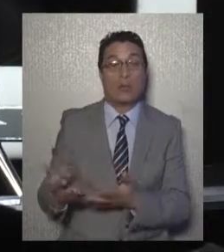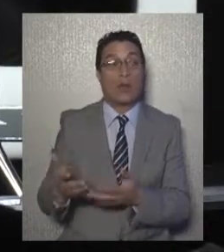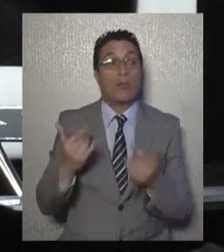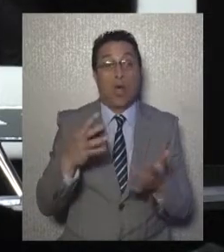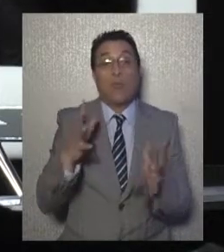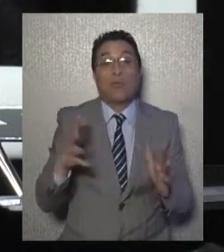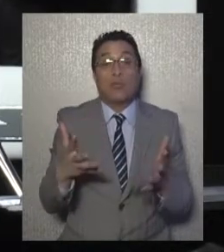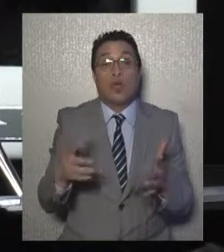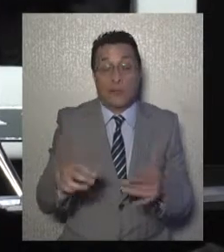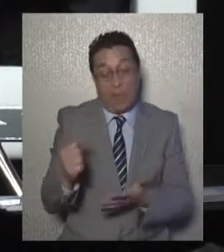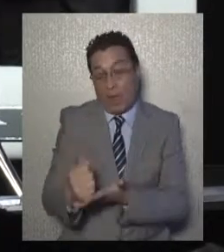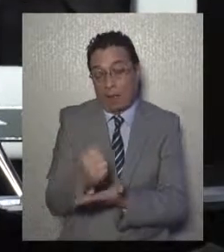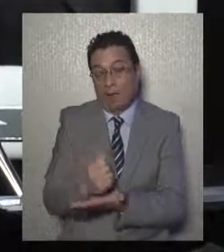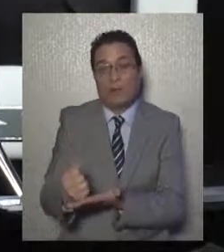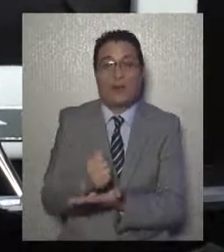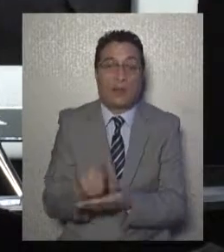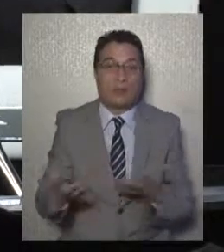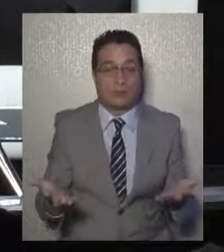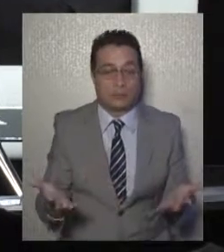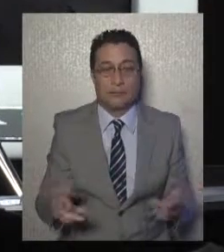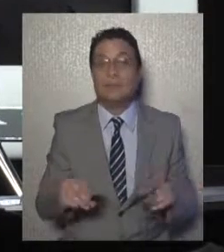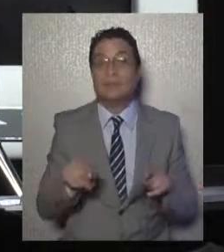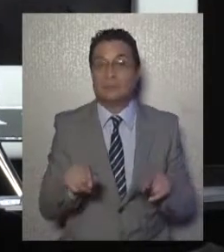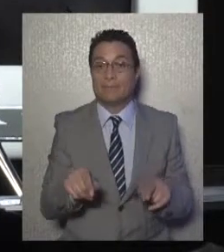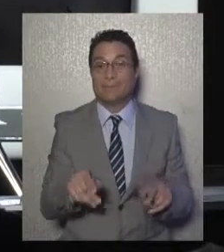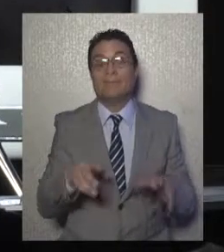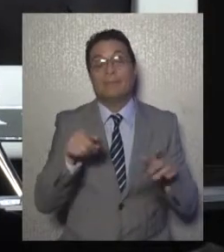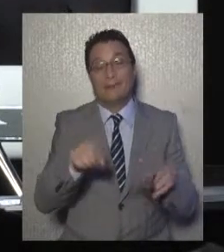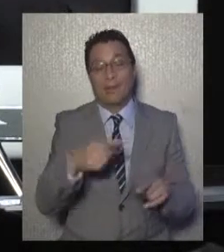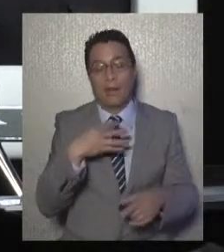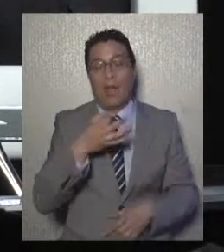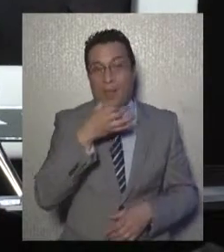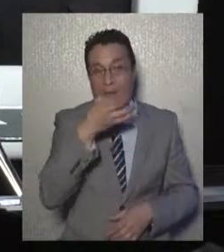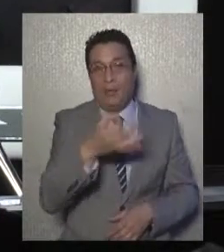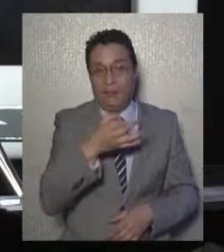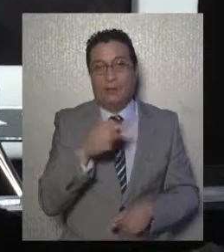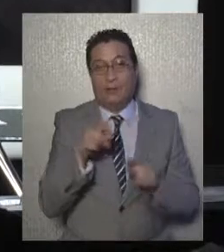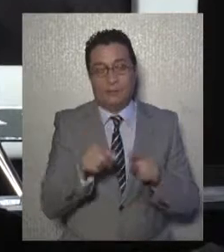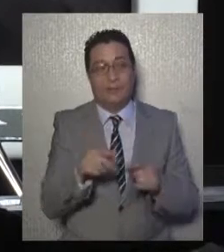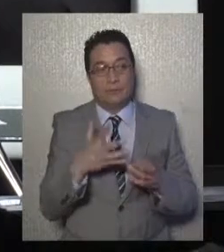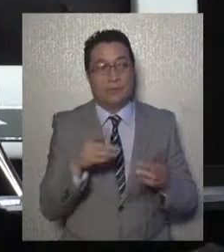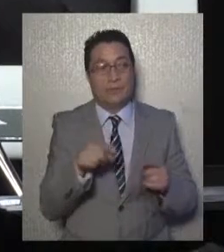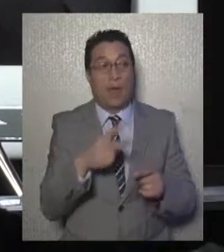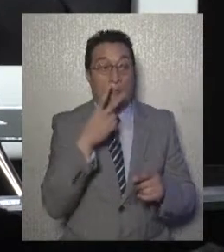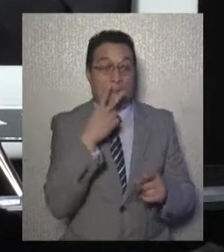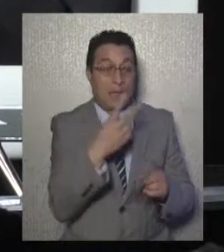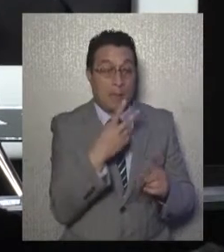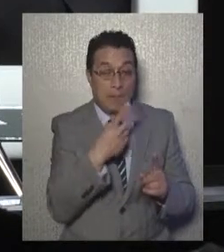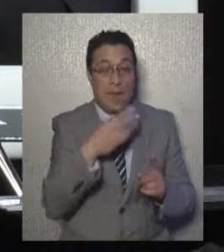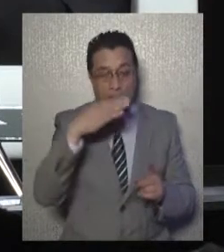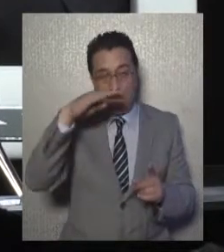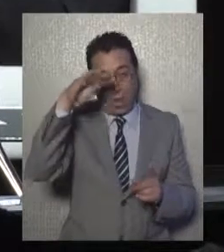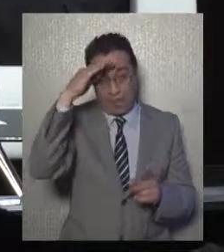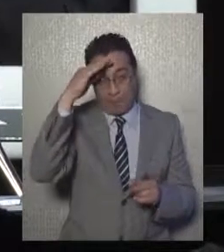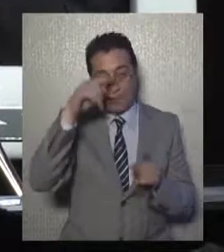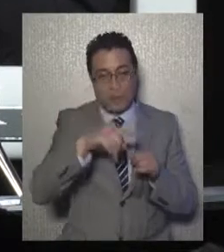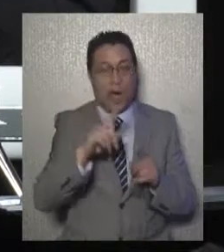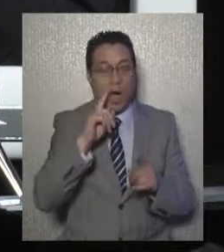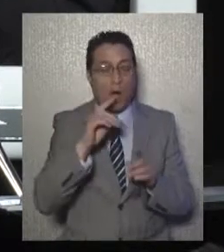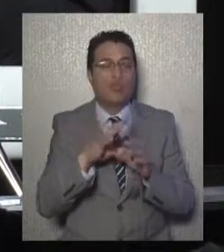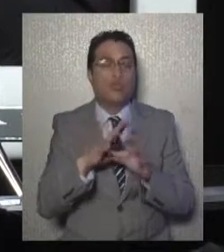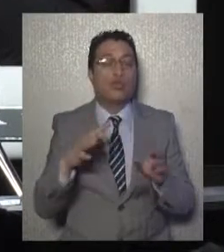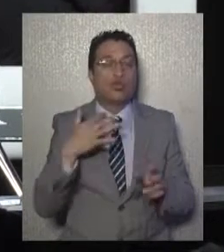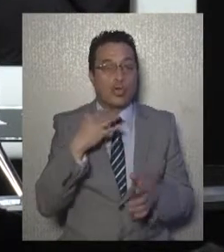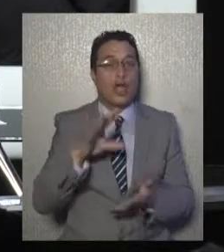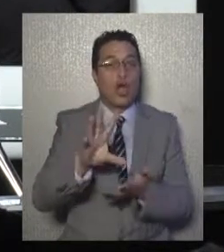gestión. Entonces, yo te diría que por ahí va la cosa. Lo que estamos haciendo es que estamos mirando estas experiencias. Hay mucho que copiar,